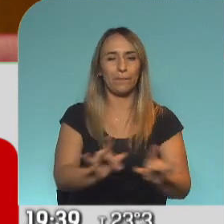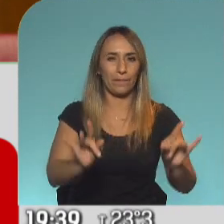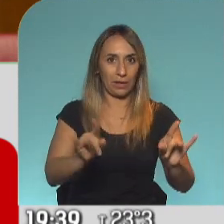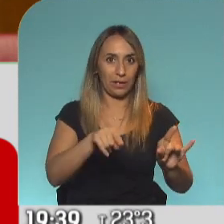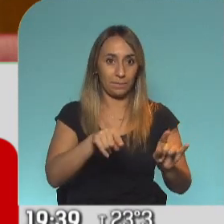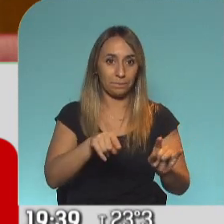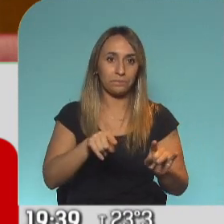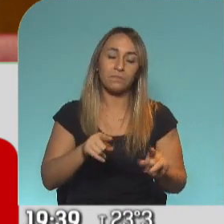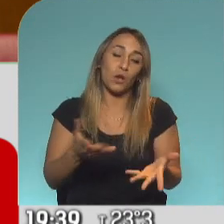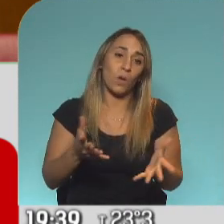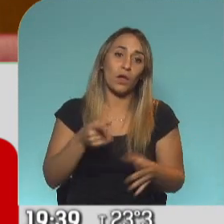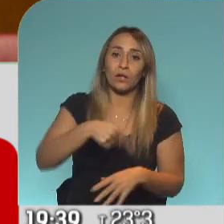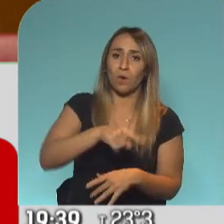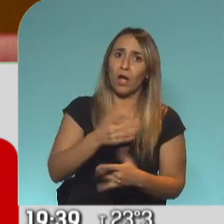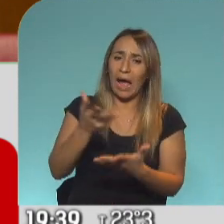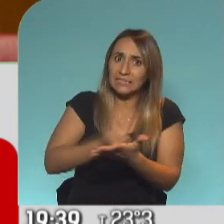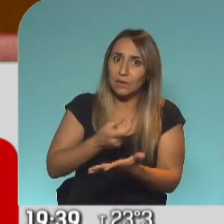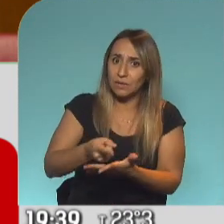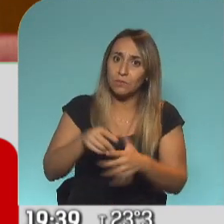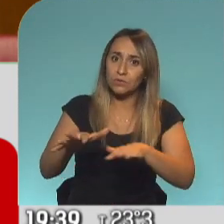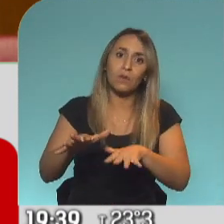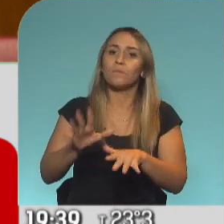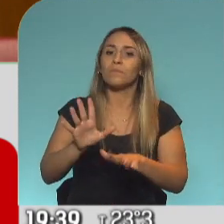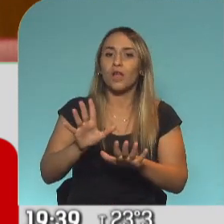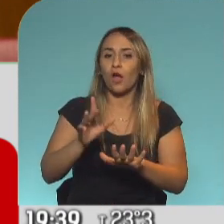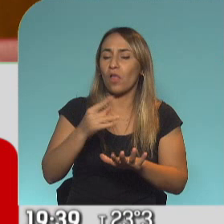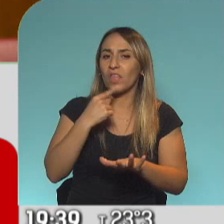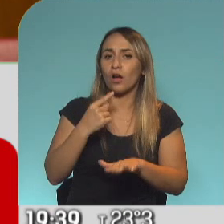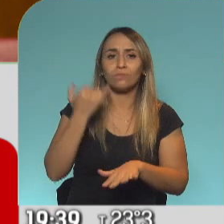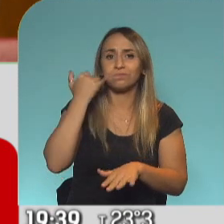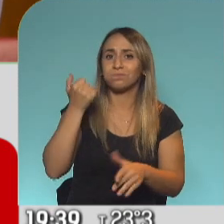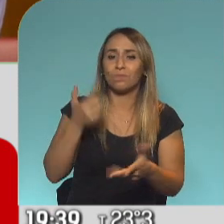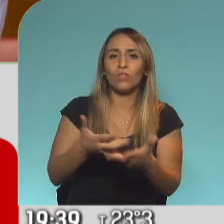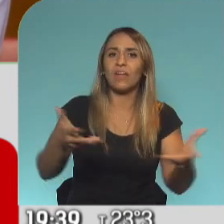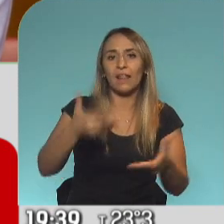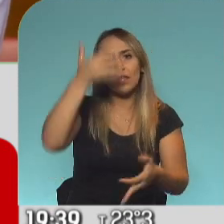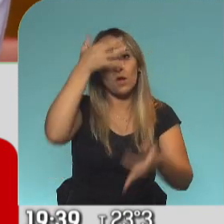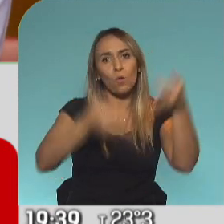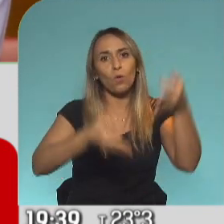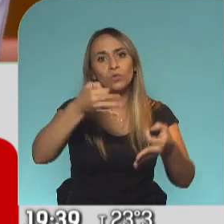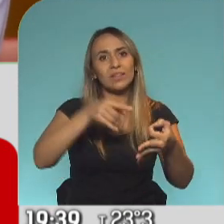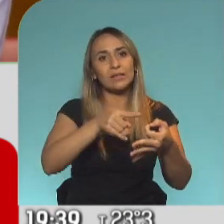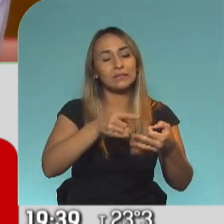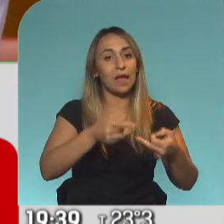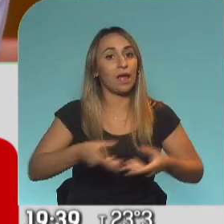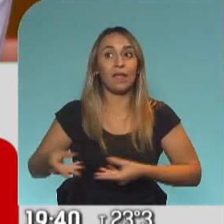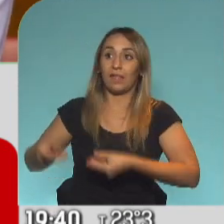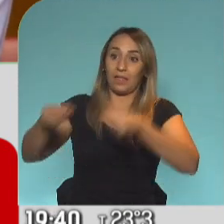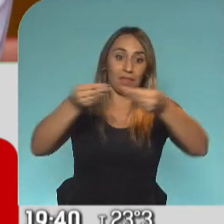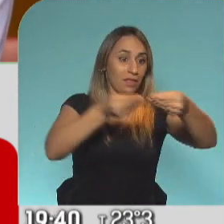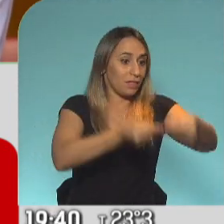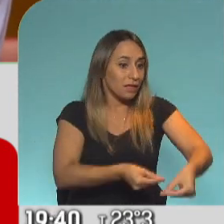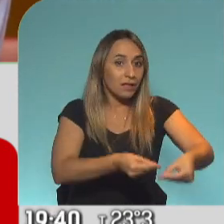asuman los hechos, pero que estaba prescripto, que había llegado tarde a la justicia para decir que este hombre era un